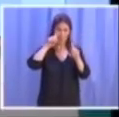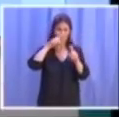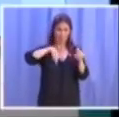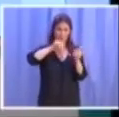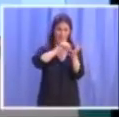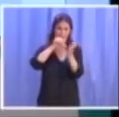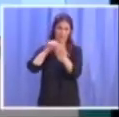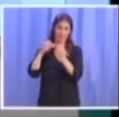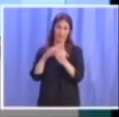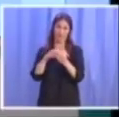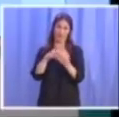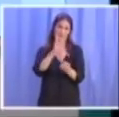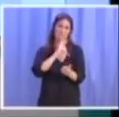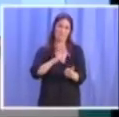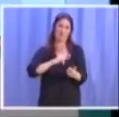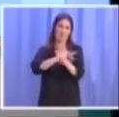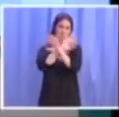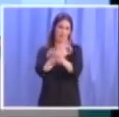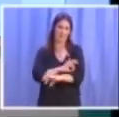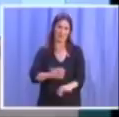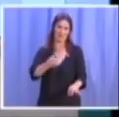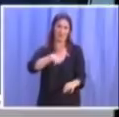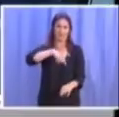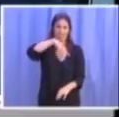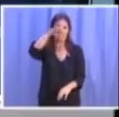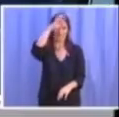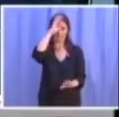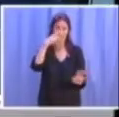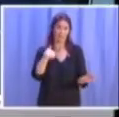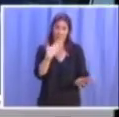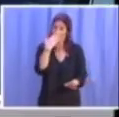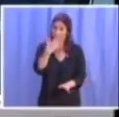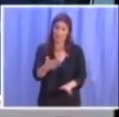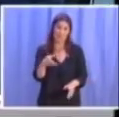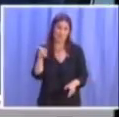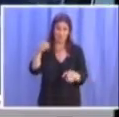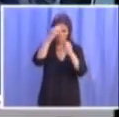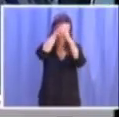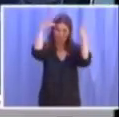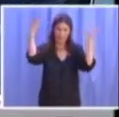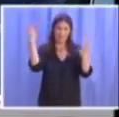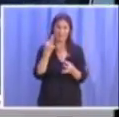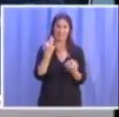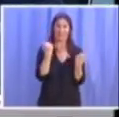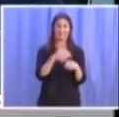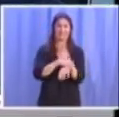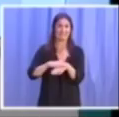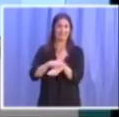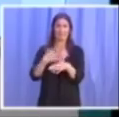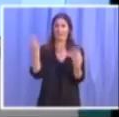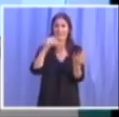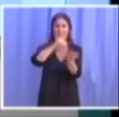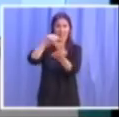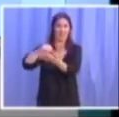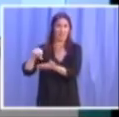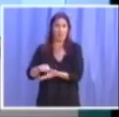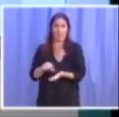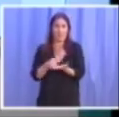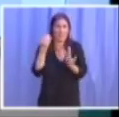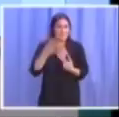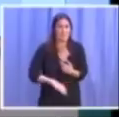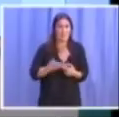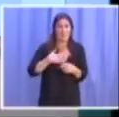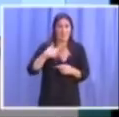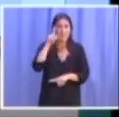granadinos, es llamarnos maleducados y que no tenemos ni idea. Y sinceramente, ¿no tiene usted concepto de lo que es la institución, de lo que es la ciudad con mayúsculas?